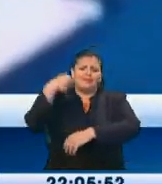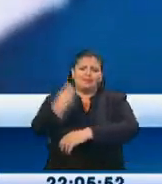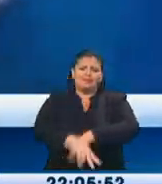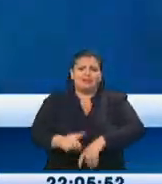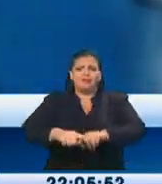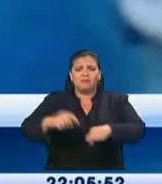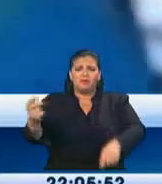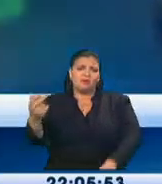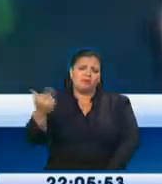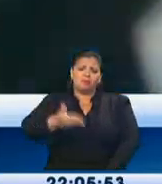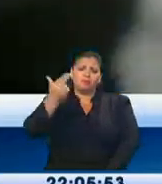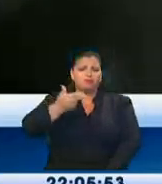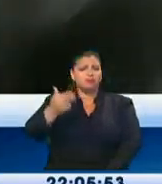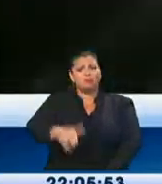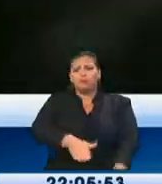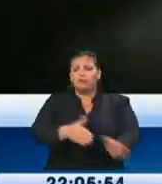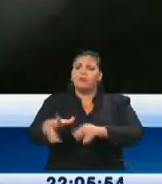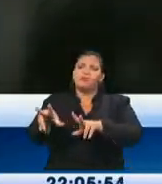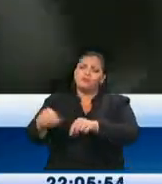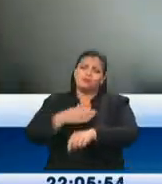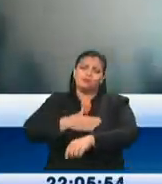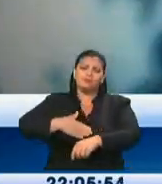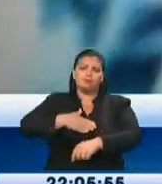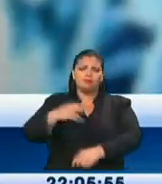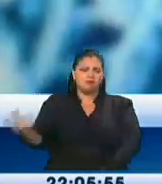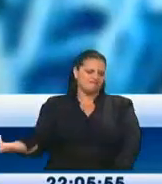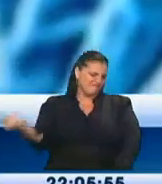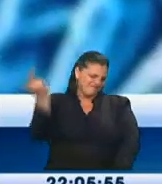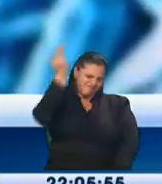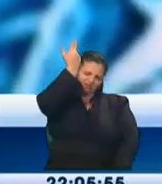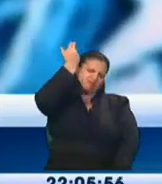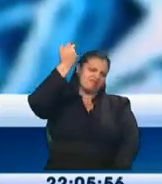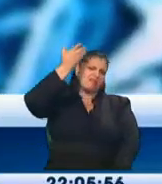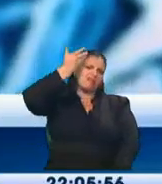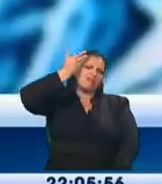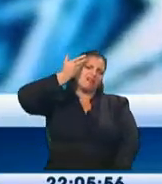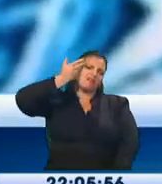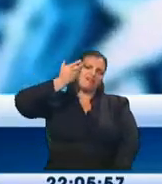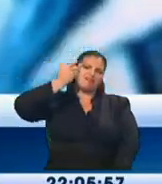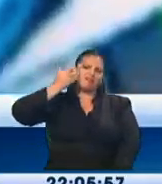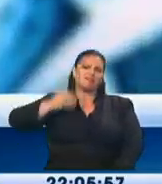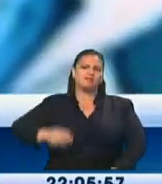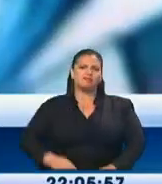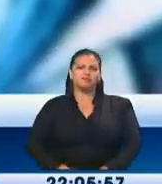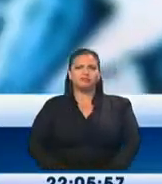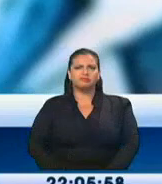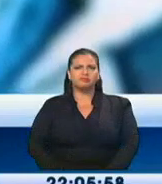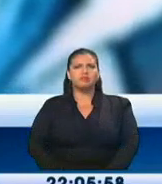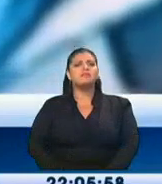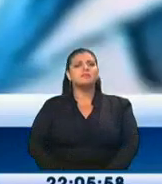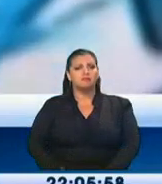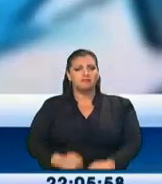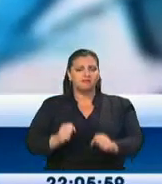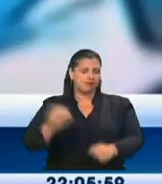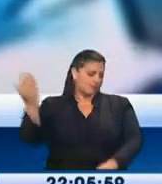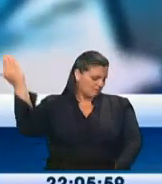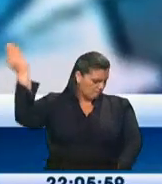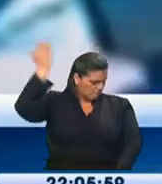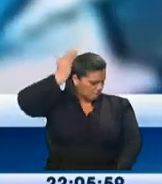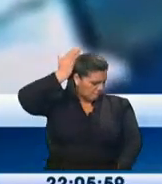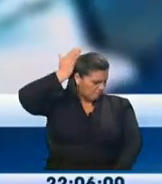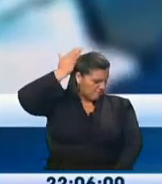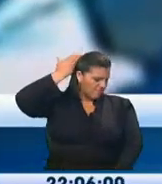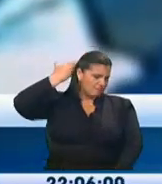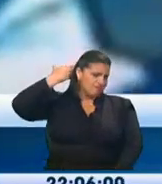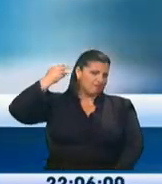2 cachazos en la cabeza, en uno le partió aquí adelante y en el otro le pegaron fuerte en la parte de atrás también de la cabeza. O sea,